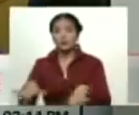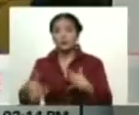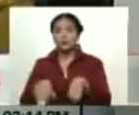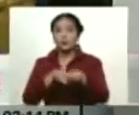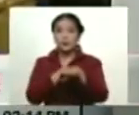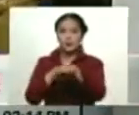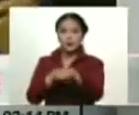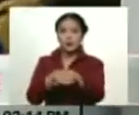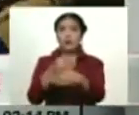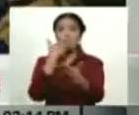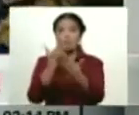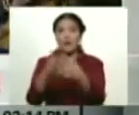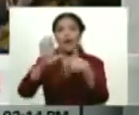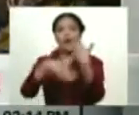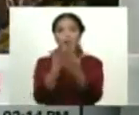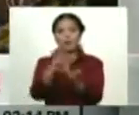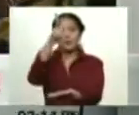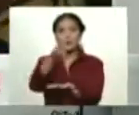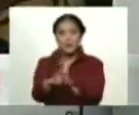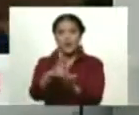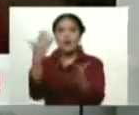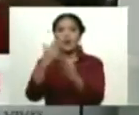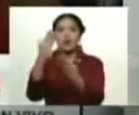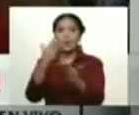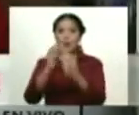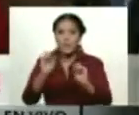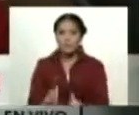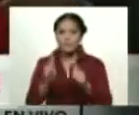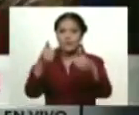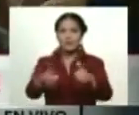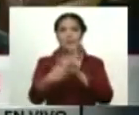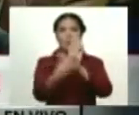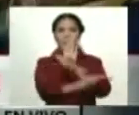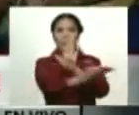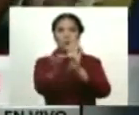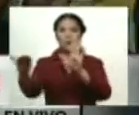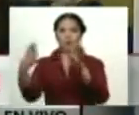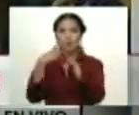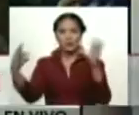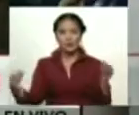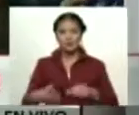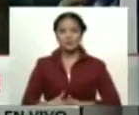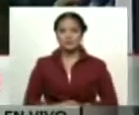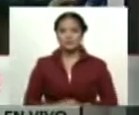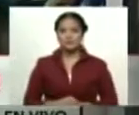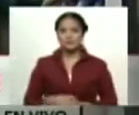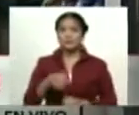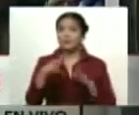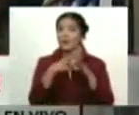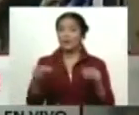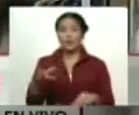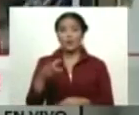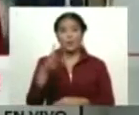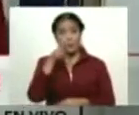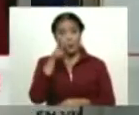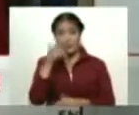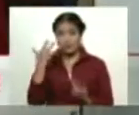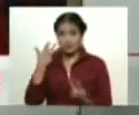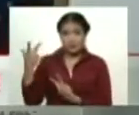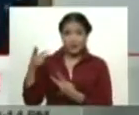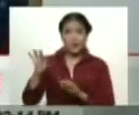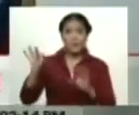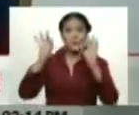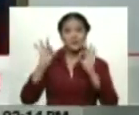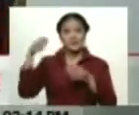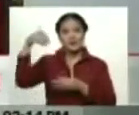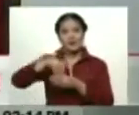logró colocarse al frente de la unidad educativa, y fue ahí cuando comenzamos entonces a transmitirles a ustedes esta cobertura especial en el marco